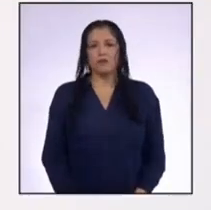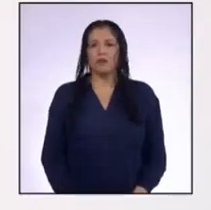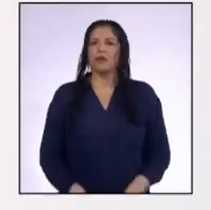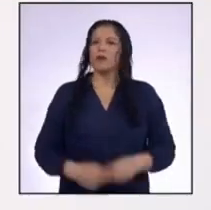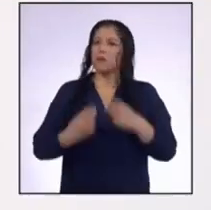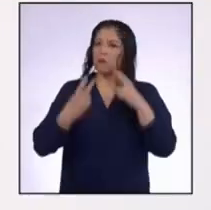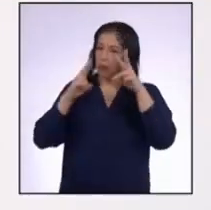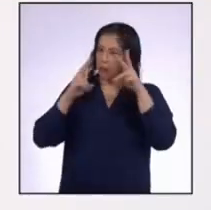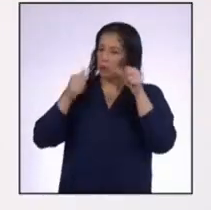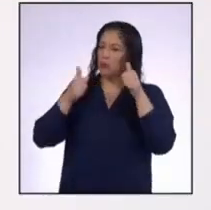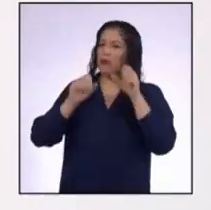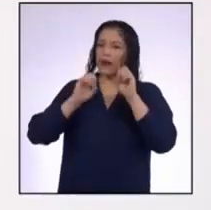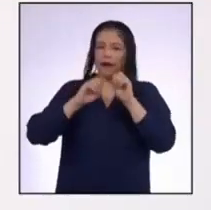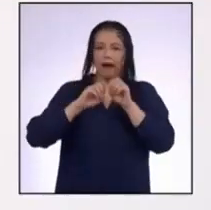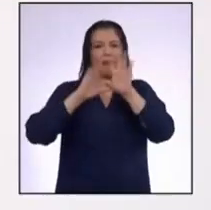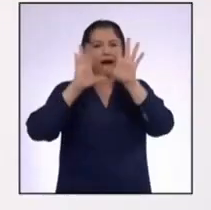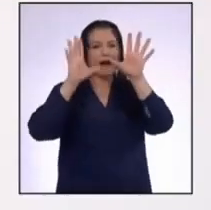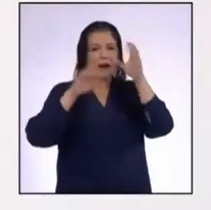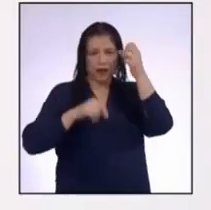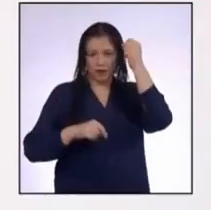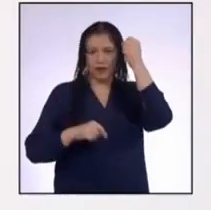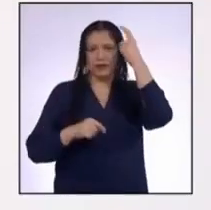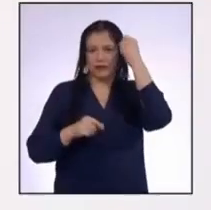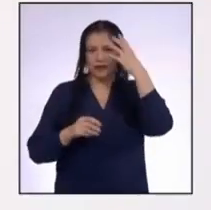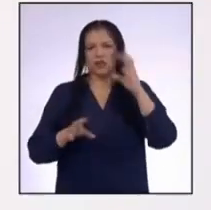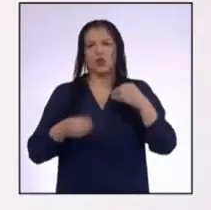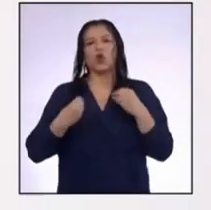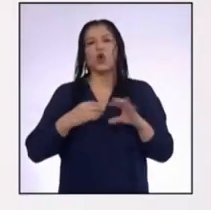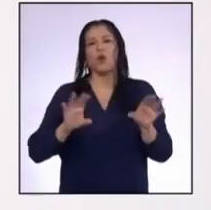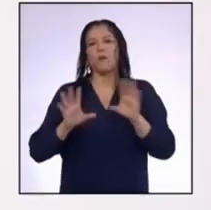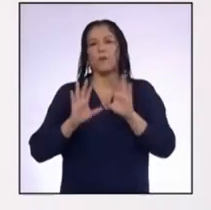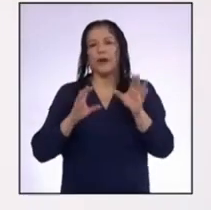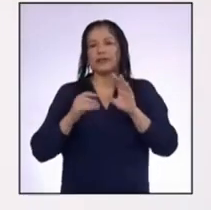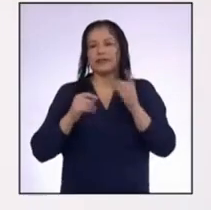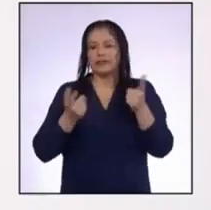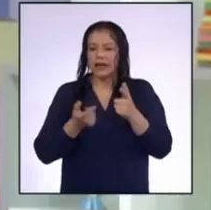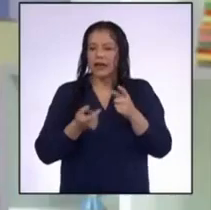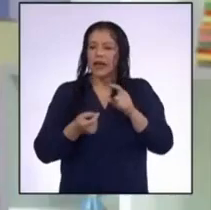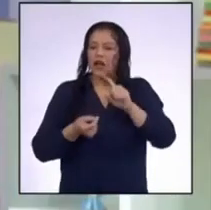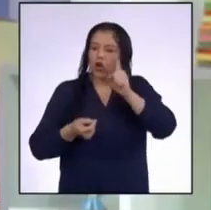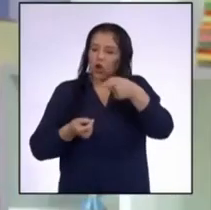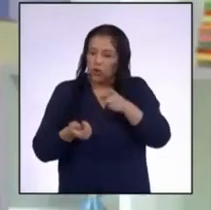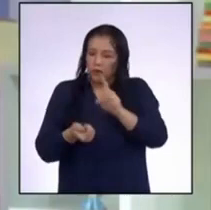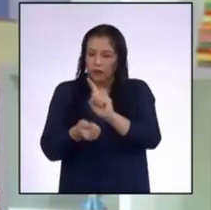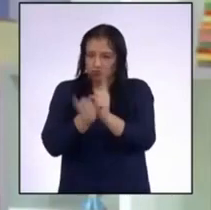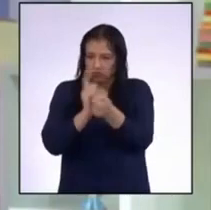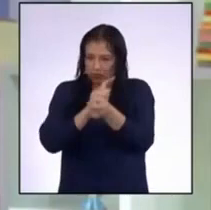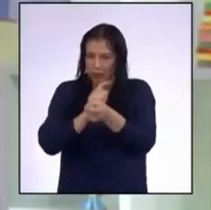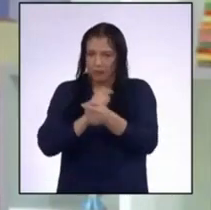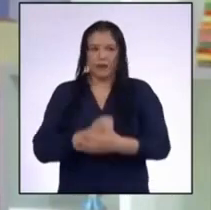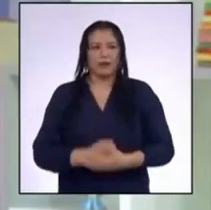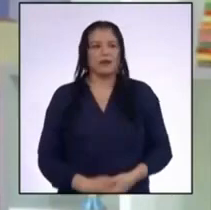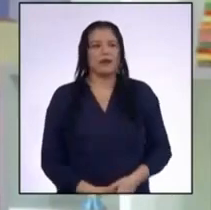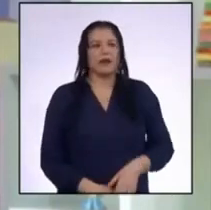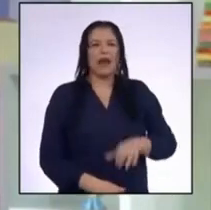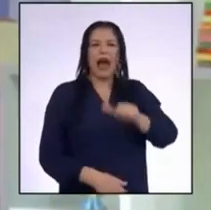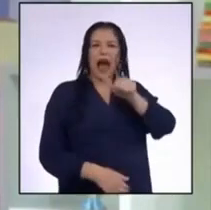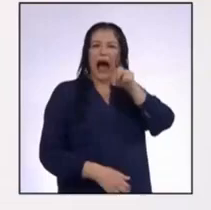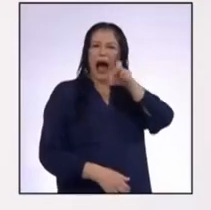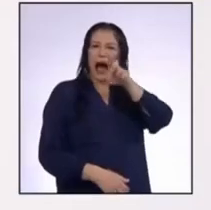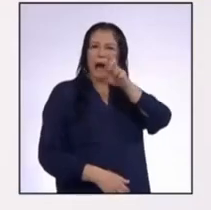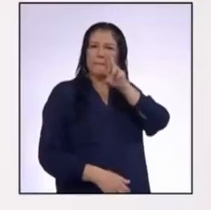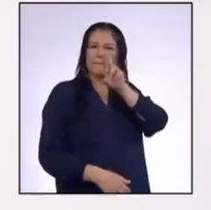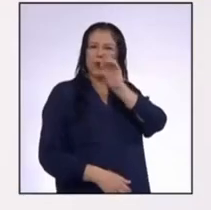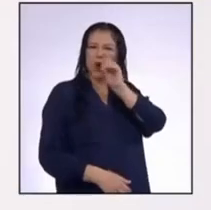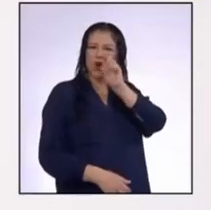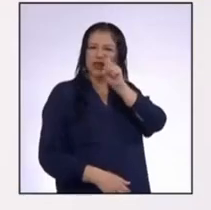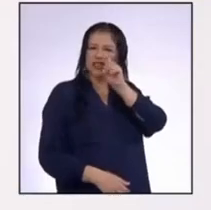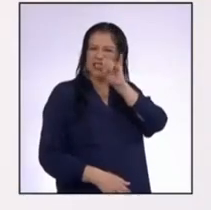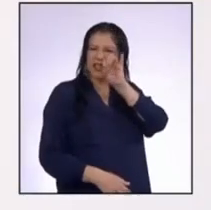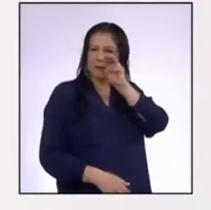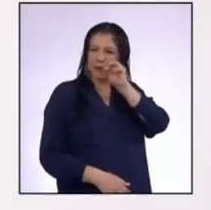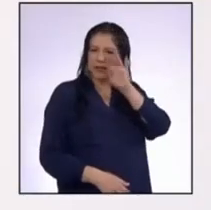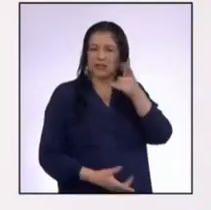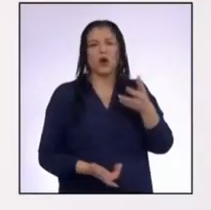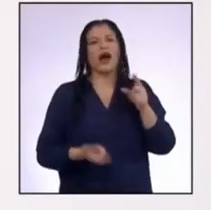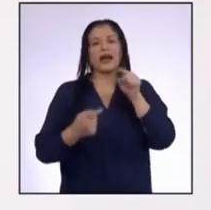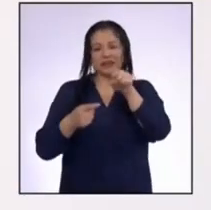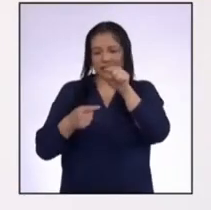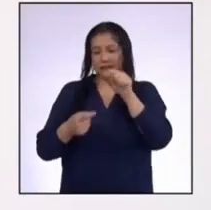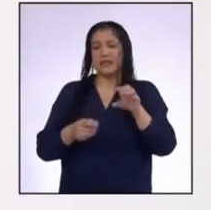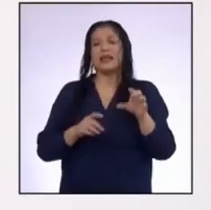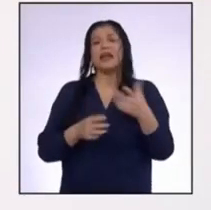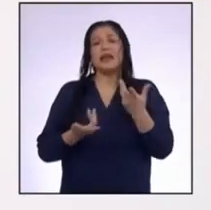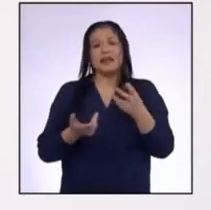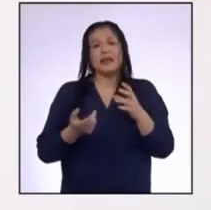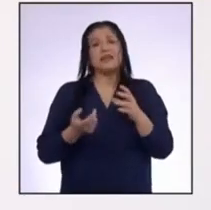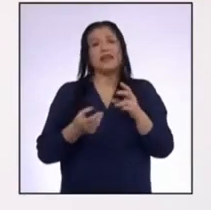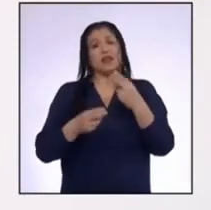Veo que les quedó claro cómo realizar la aproximación de los decimales. ¿Aproximación de los decimales? Así se le llama a la